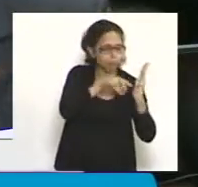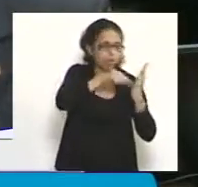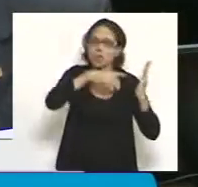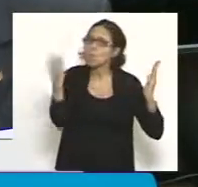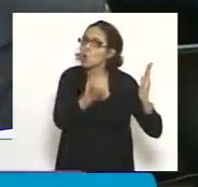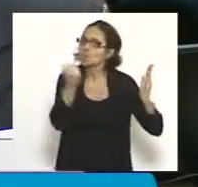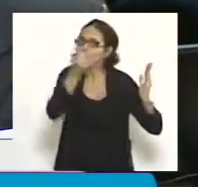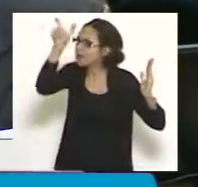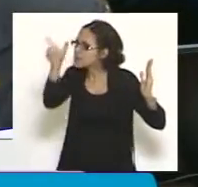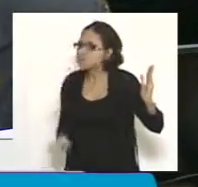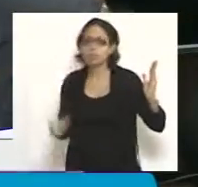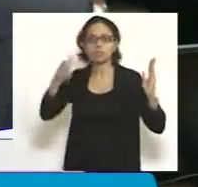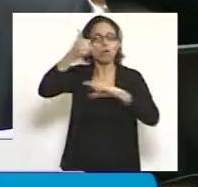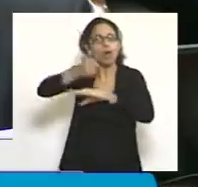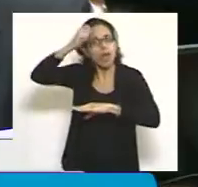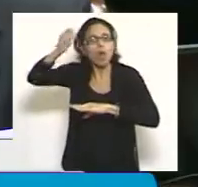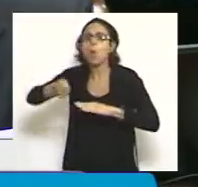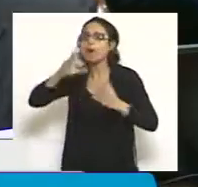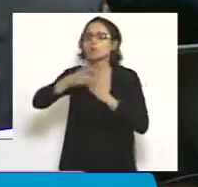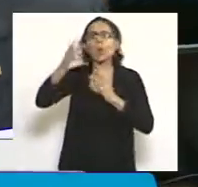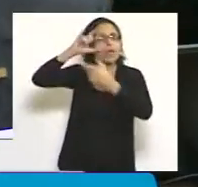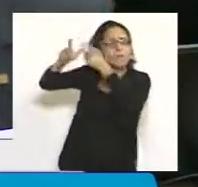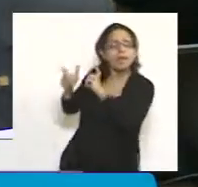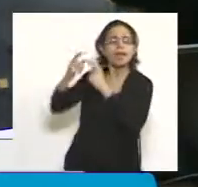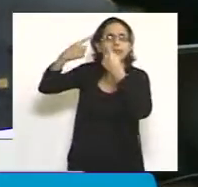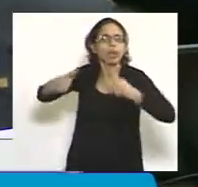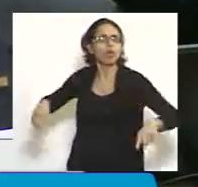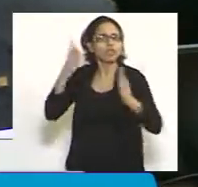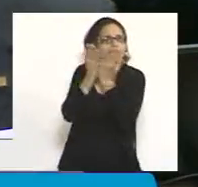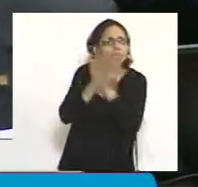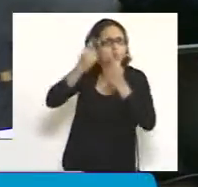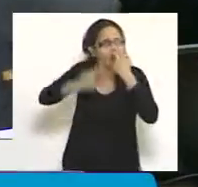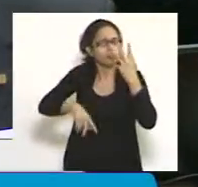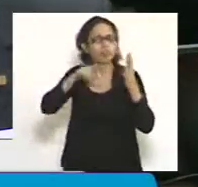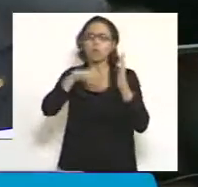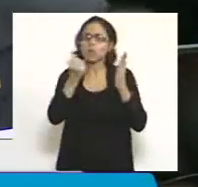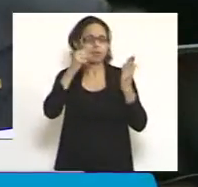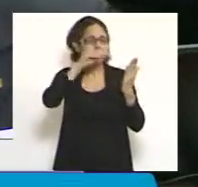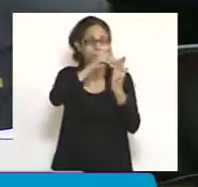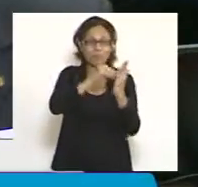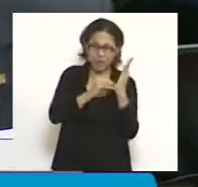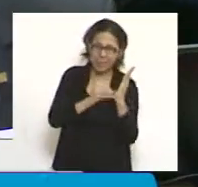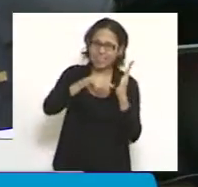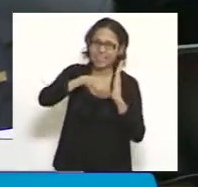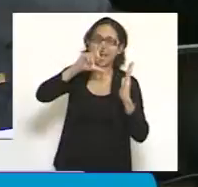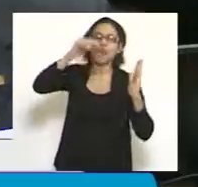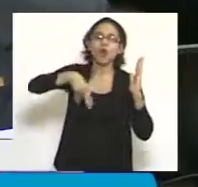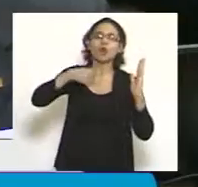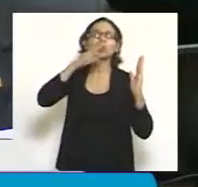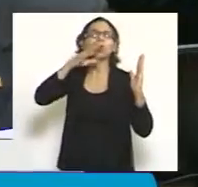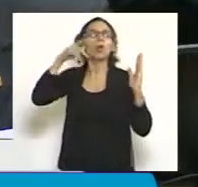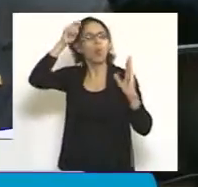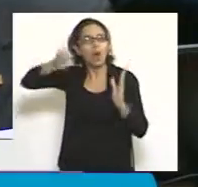requisito esencial para la designación de los jueces. Y en esa lista de conjueces no está garantizado que se vayan a